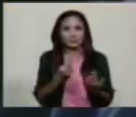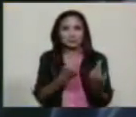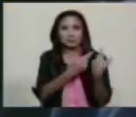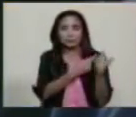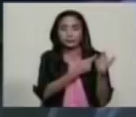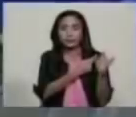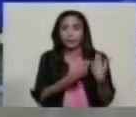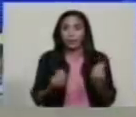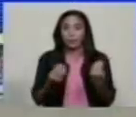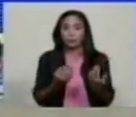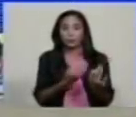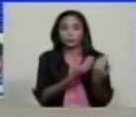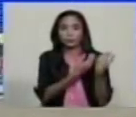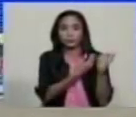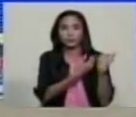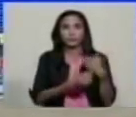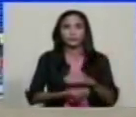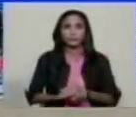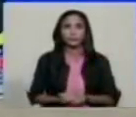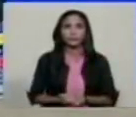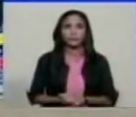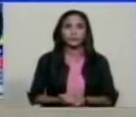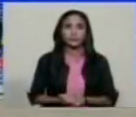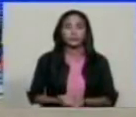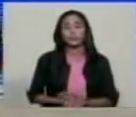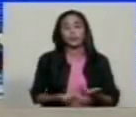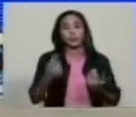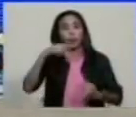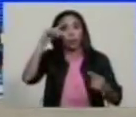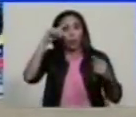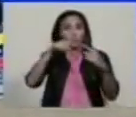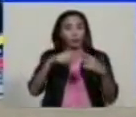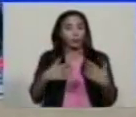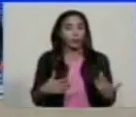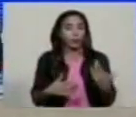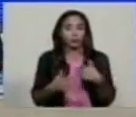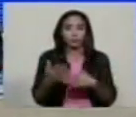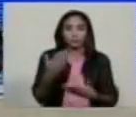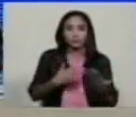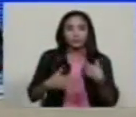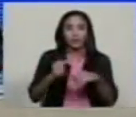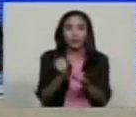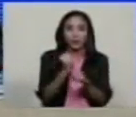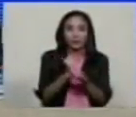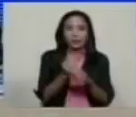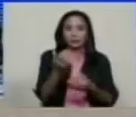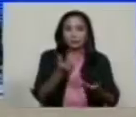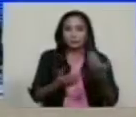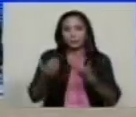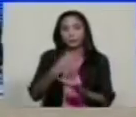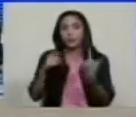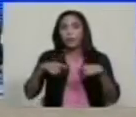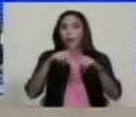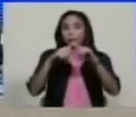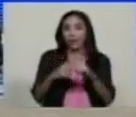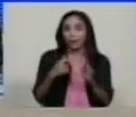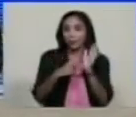ha caído la tarea de construir, articular y dar resultados.